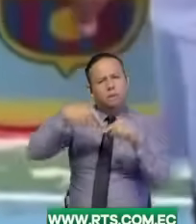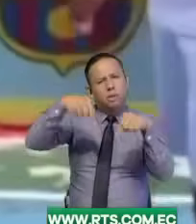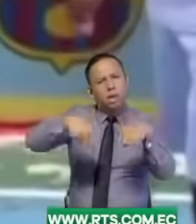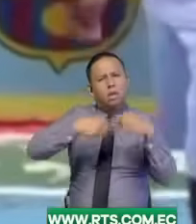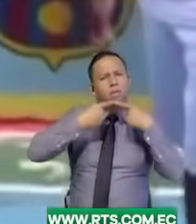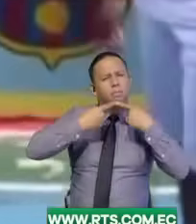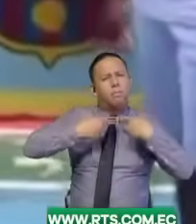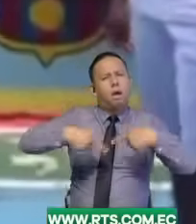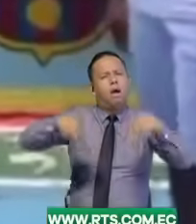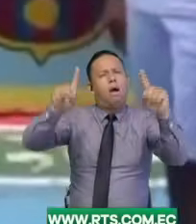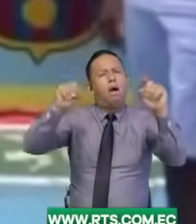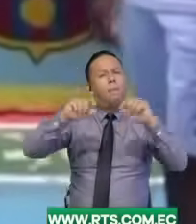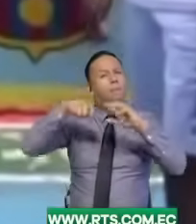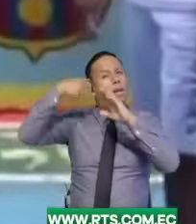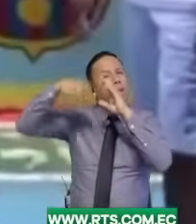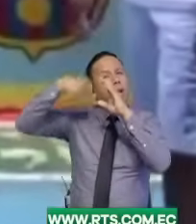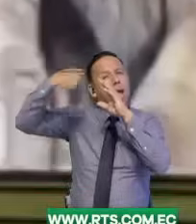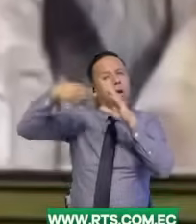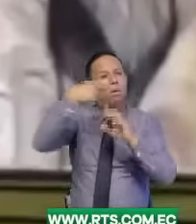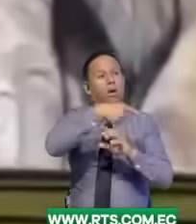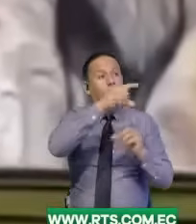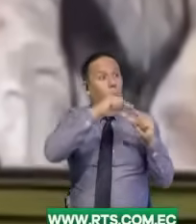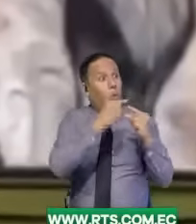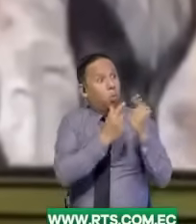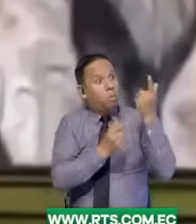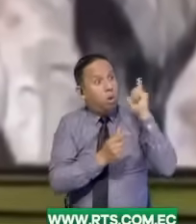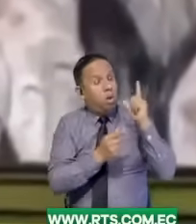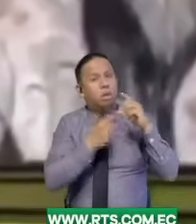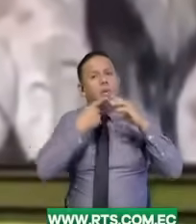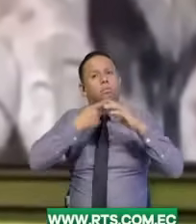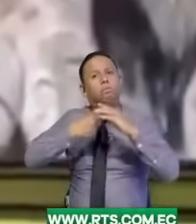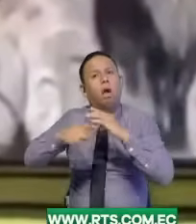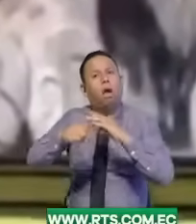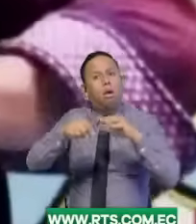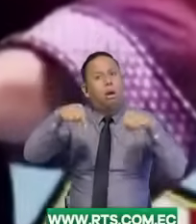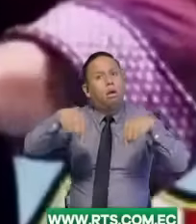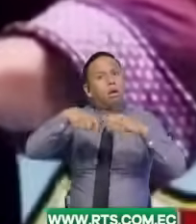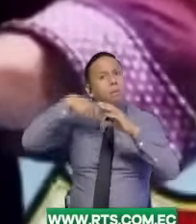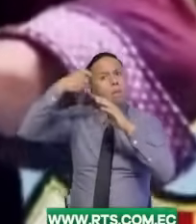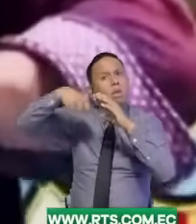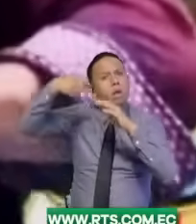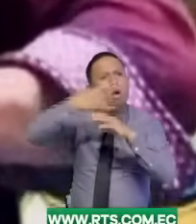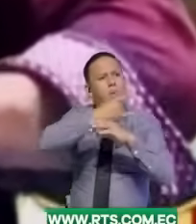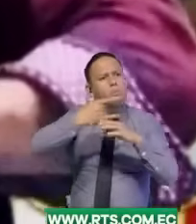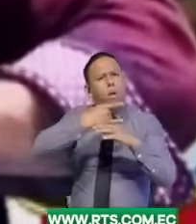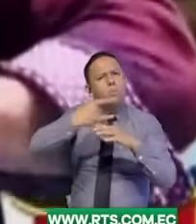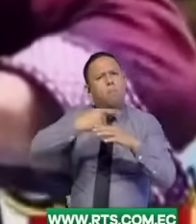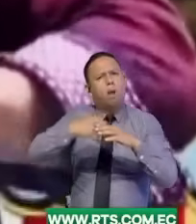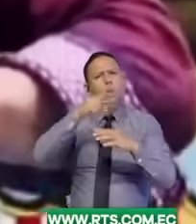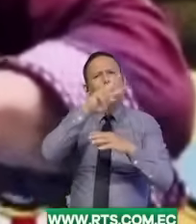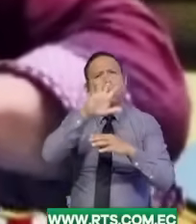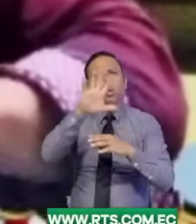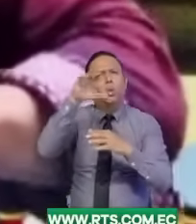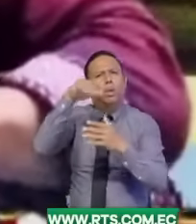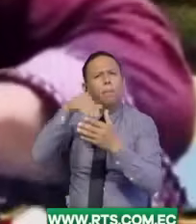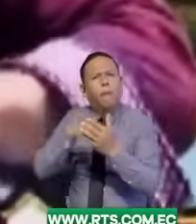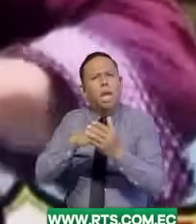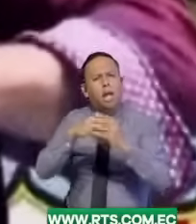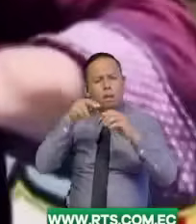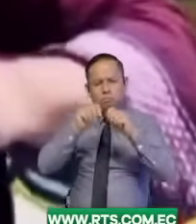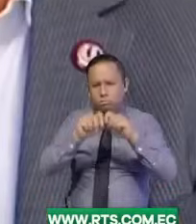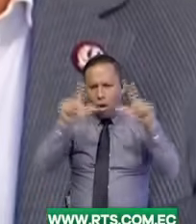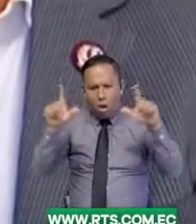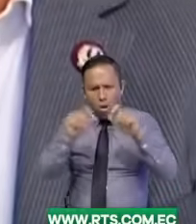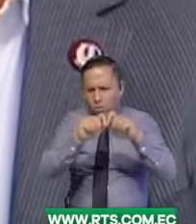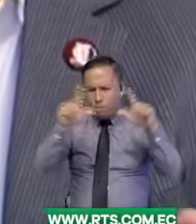2022, resaltando la figura del cabecilla de la banda. Videoclip que ha alcanzado 250.000 visualizaciones. Cuando escuchen estos